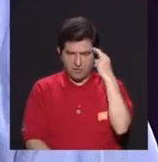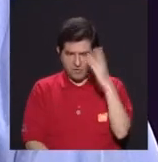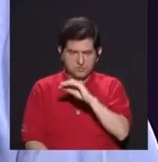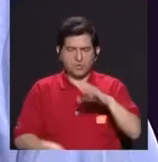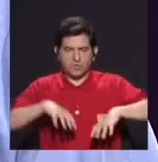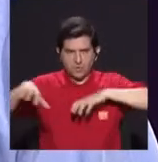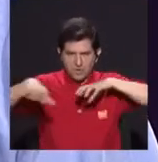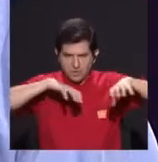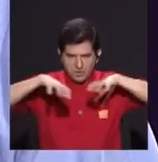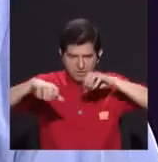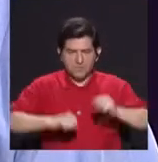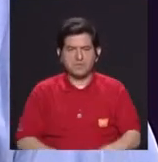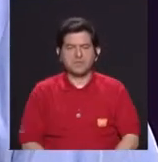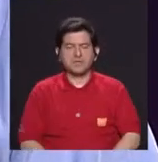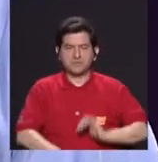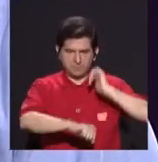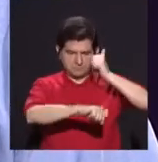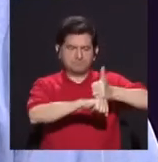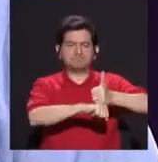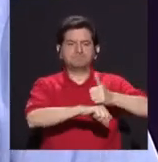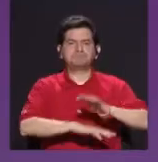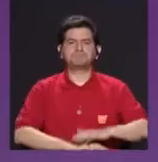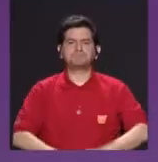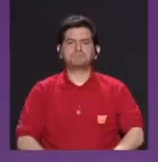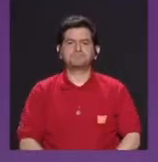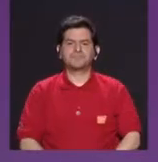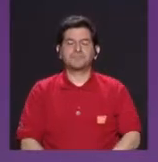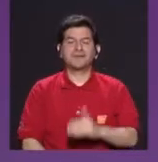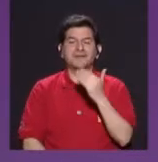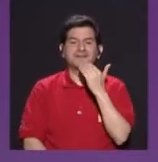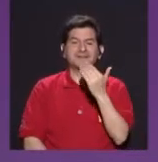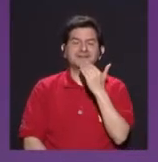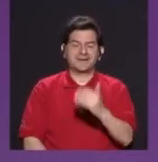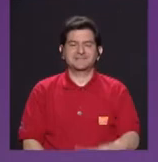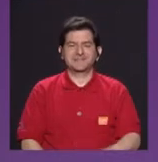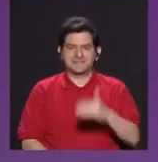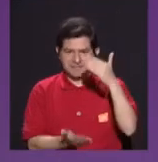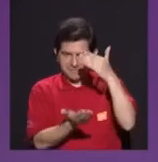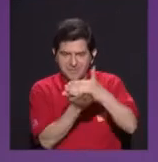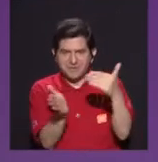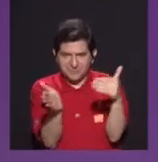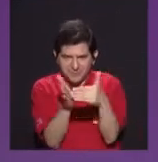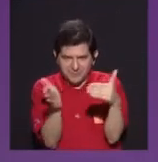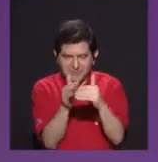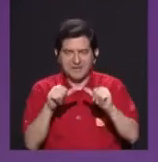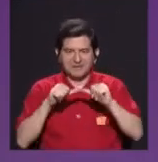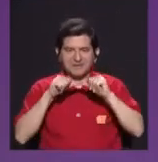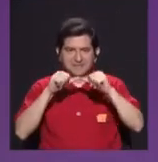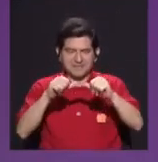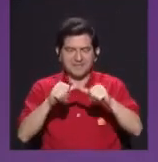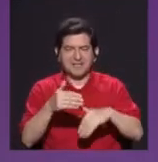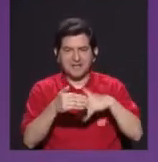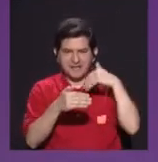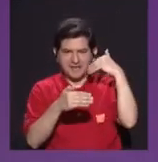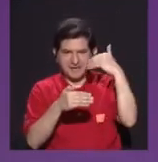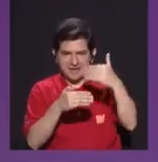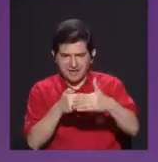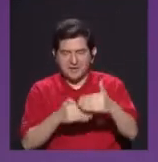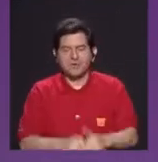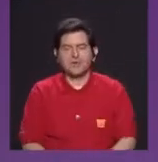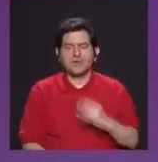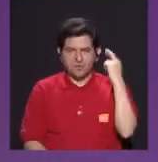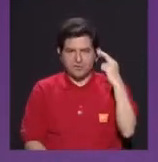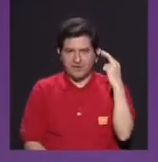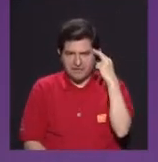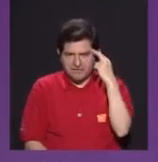movimiento de ubicación muchísimas gracias vamos a hacer una nueva pausa y después de esta importante reflexión vamos a volver